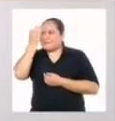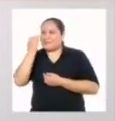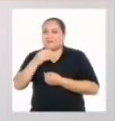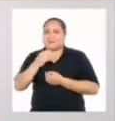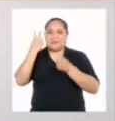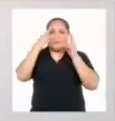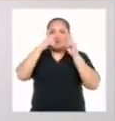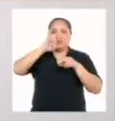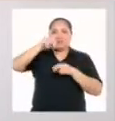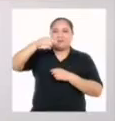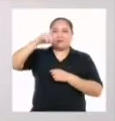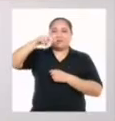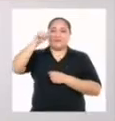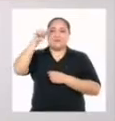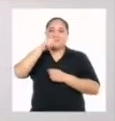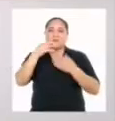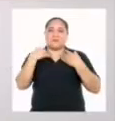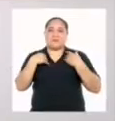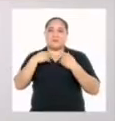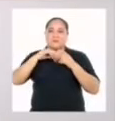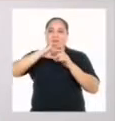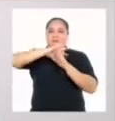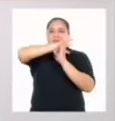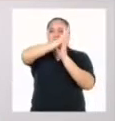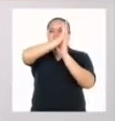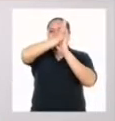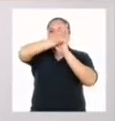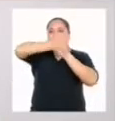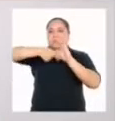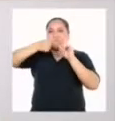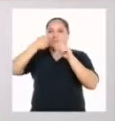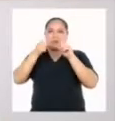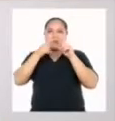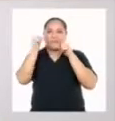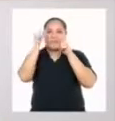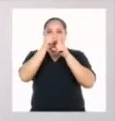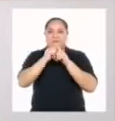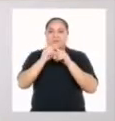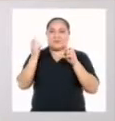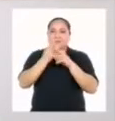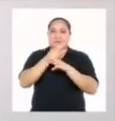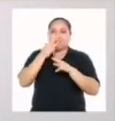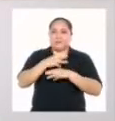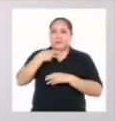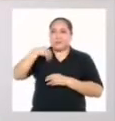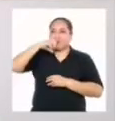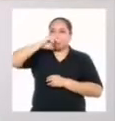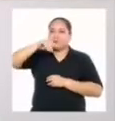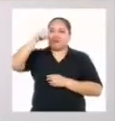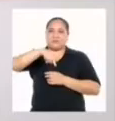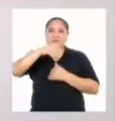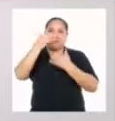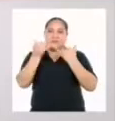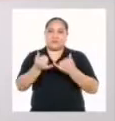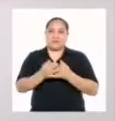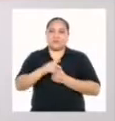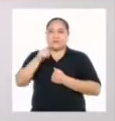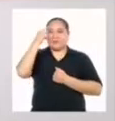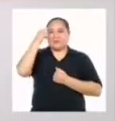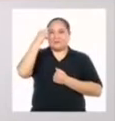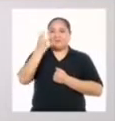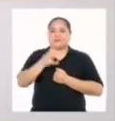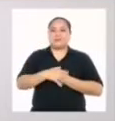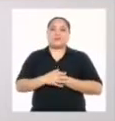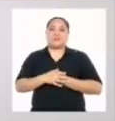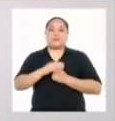olvidando. Mira, Jonathan, aquí tenemos una ruleta con diferentes términos matemáticos que hemos mencionado el día de hoy. ¿Qué